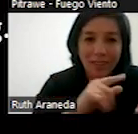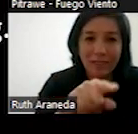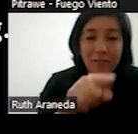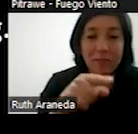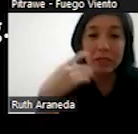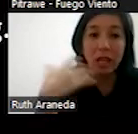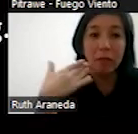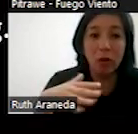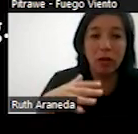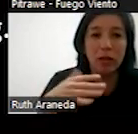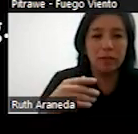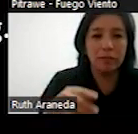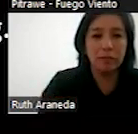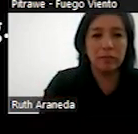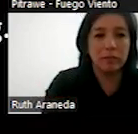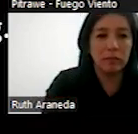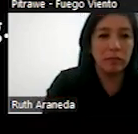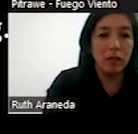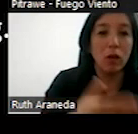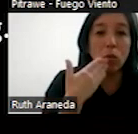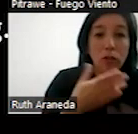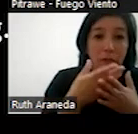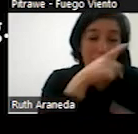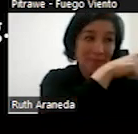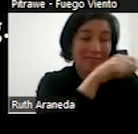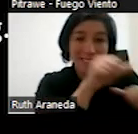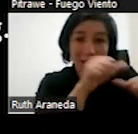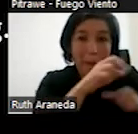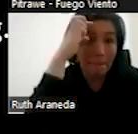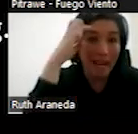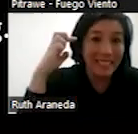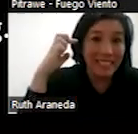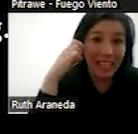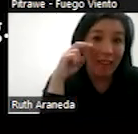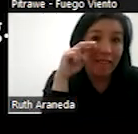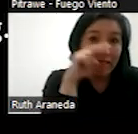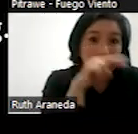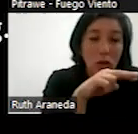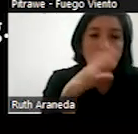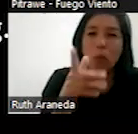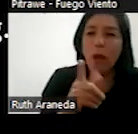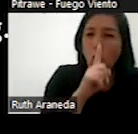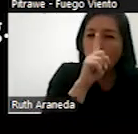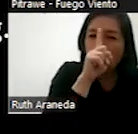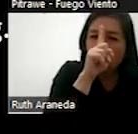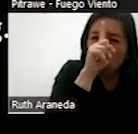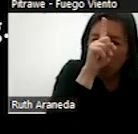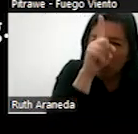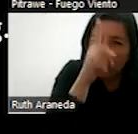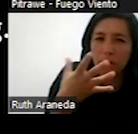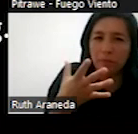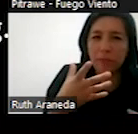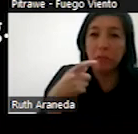extraordinario, cuando llegamos a la ceniza descubrimos un capítulo histórico asociado al ritual, un ritual asociado a